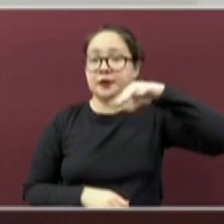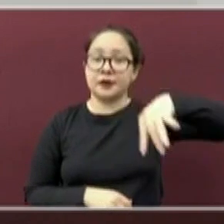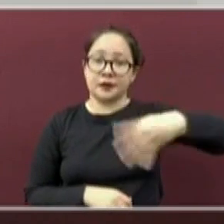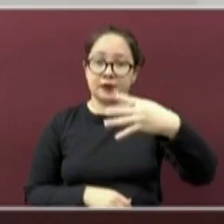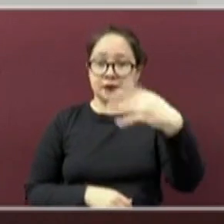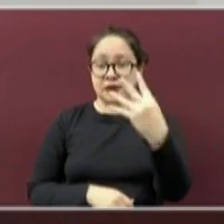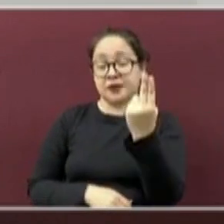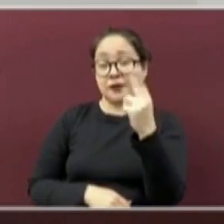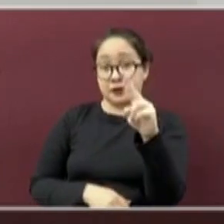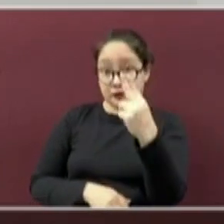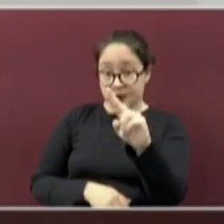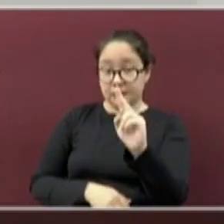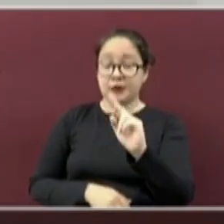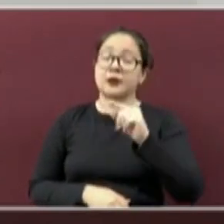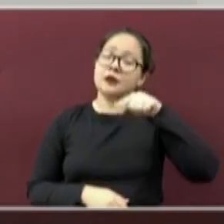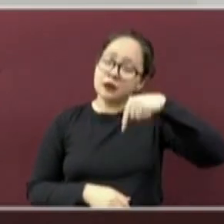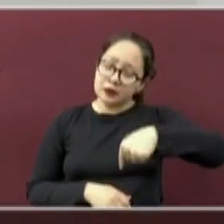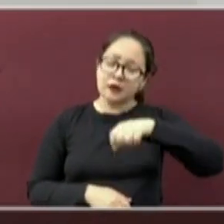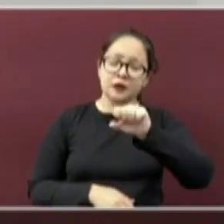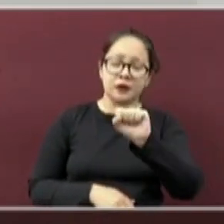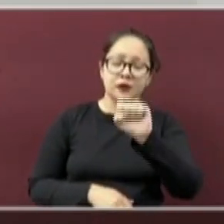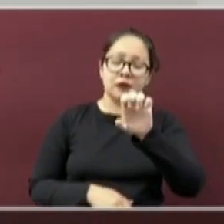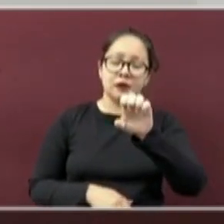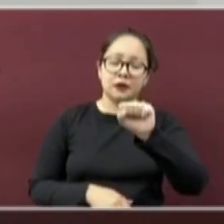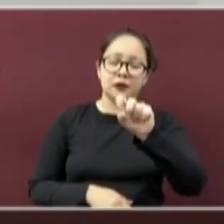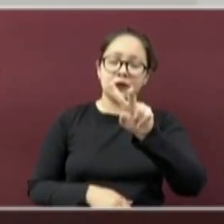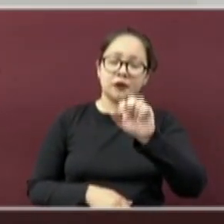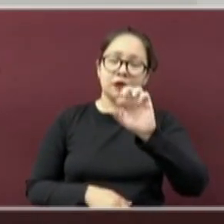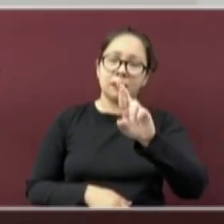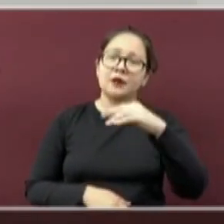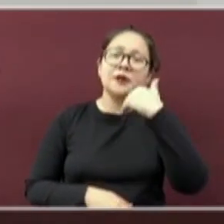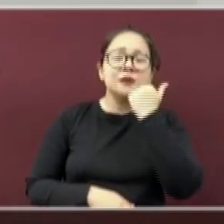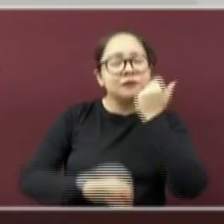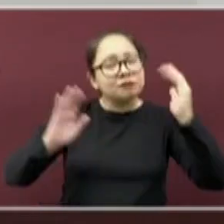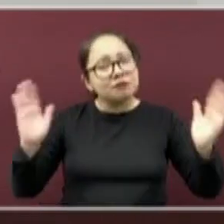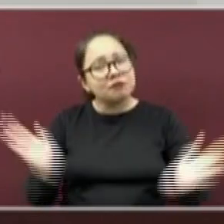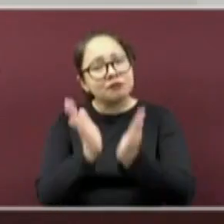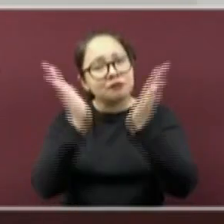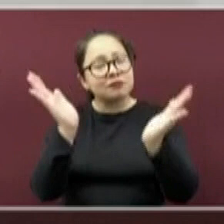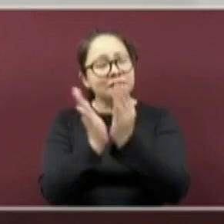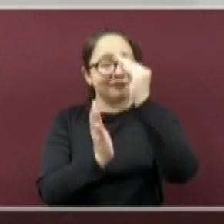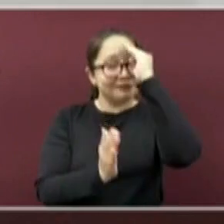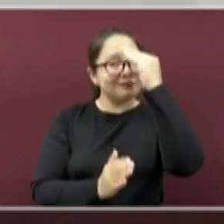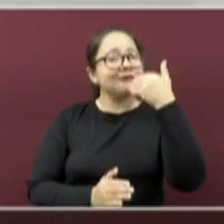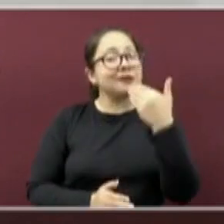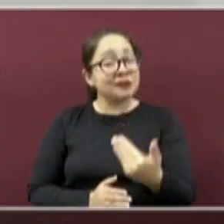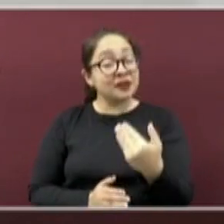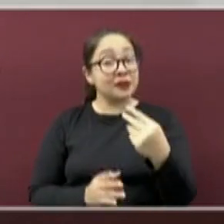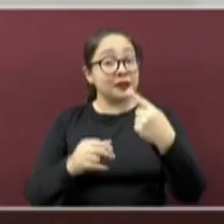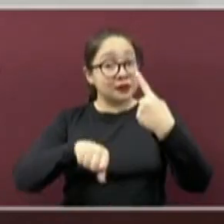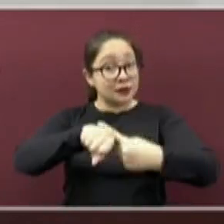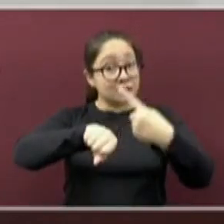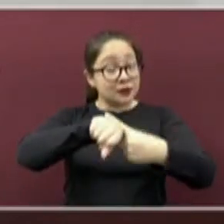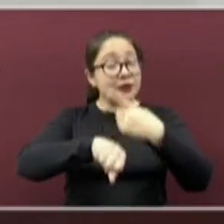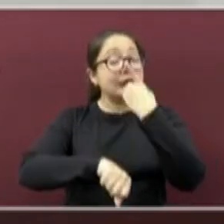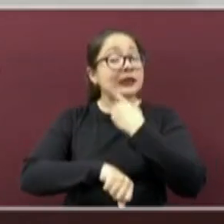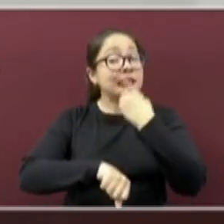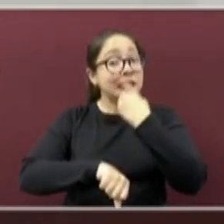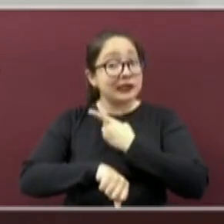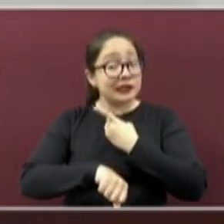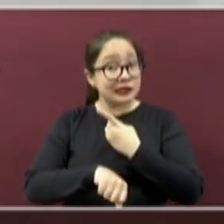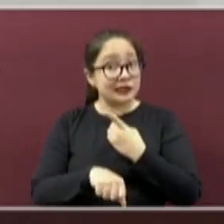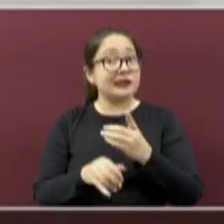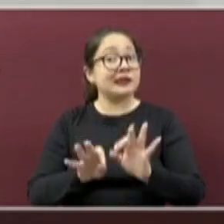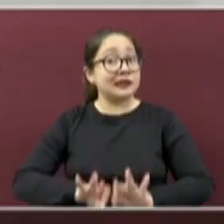noviembre. Y en CESVER queremos crear conciencia en todos los sectores de la sociedad sobre las complicaciones tan invalidantes